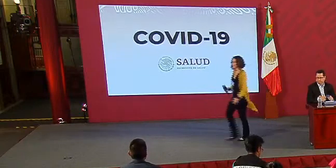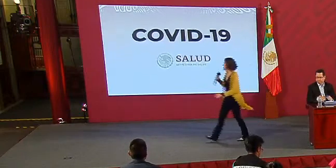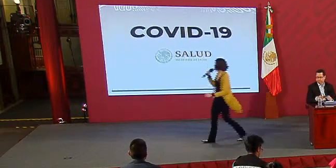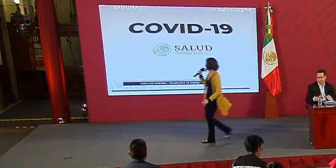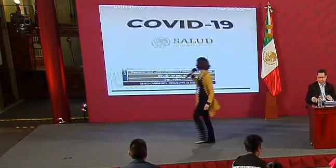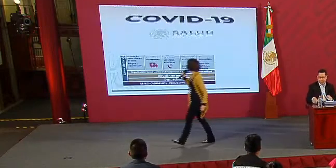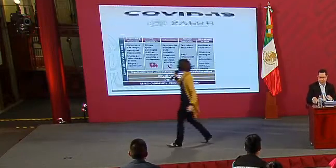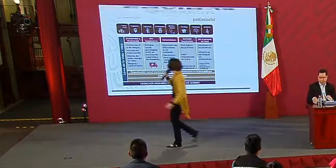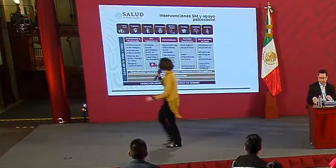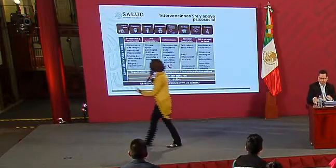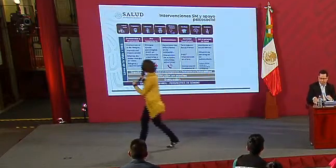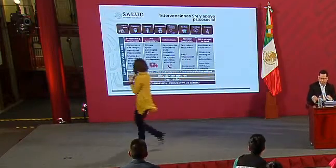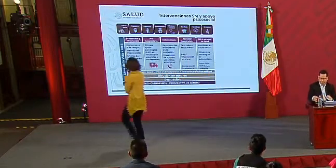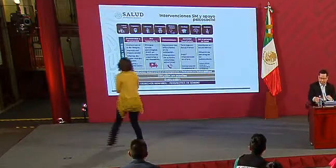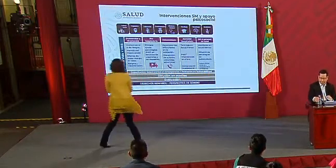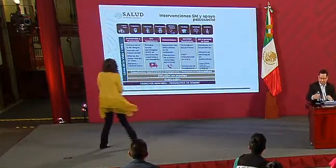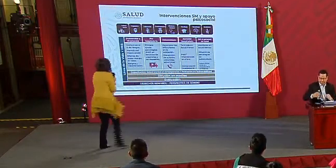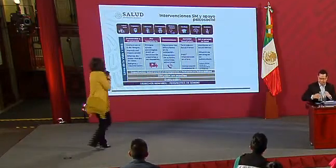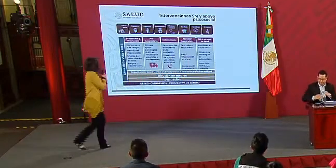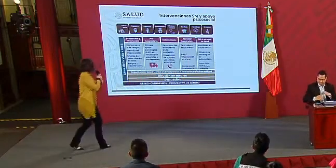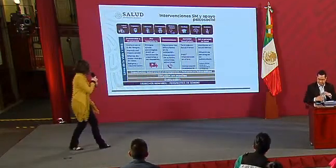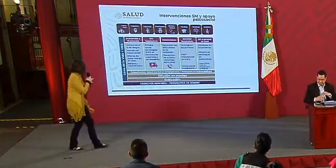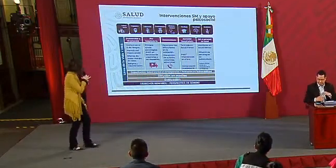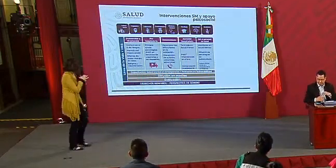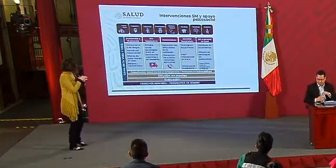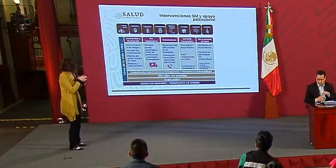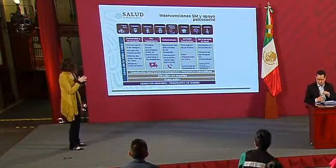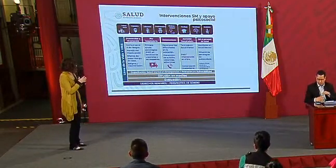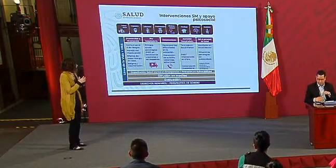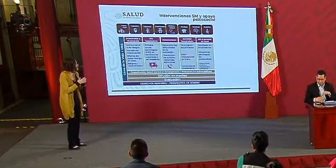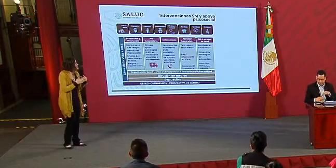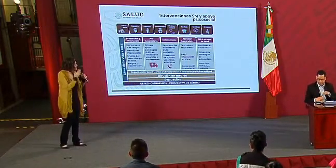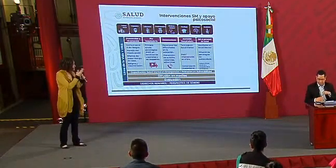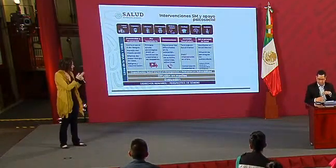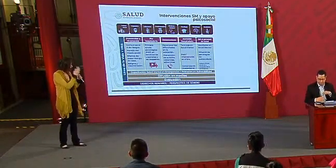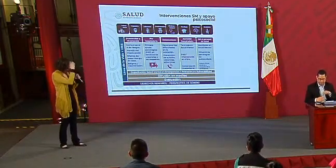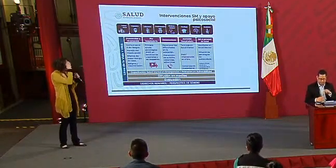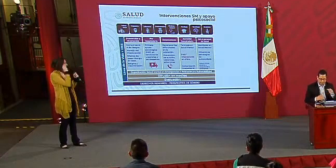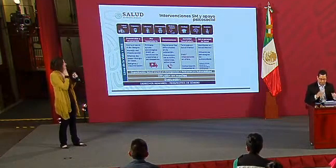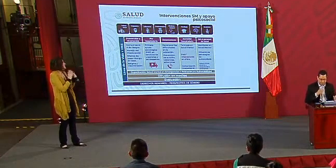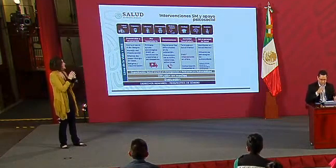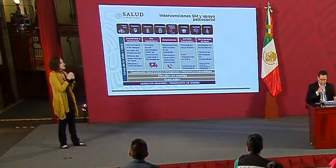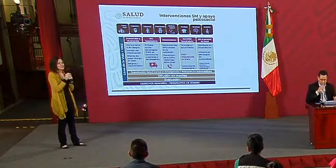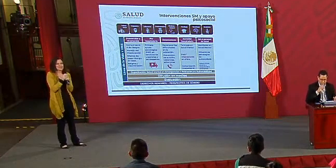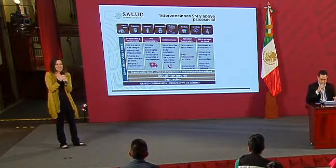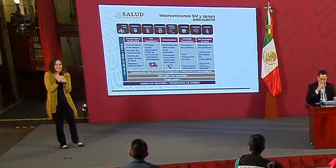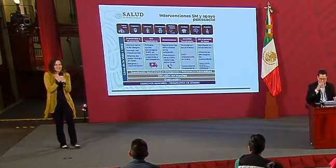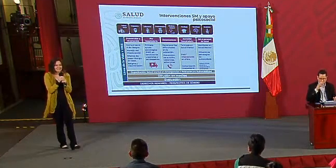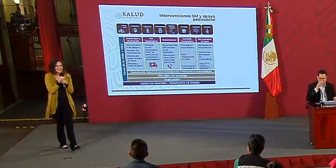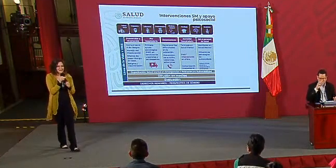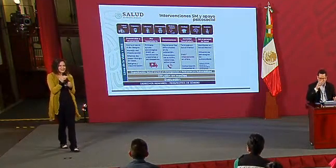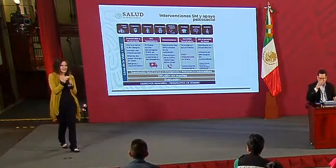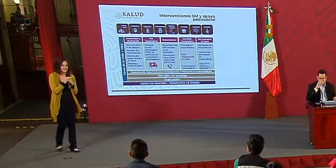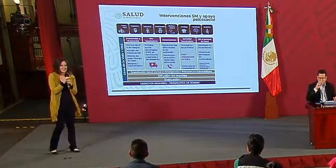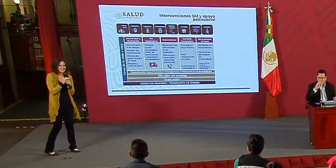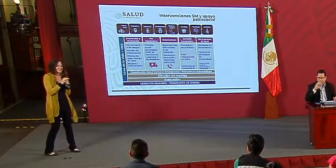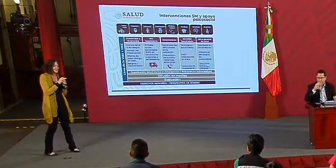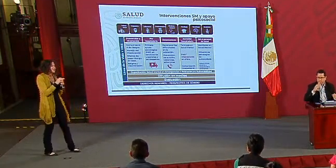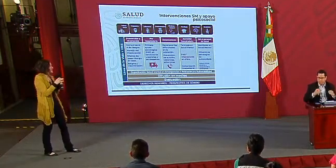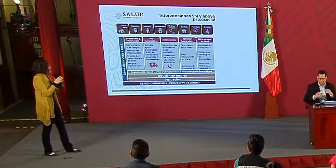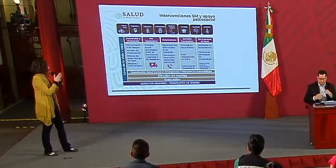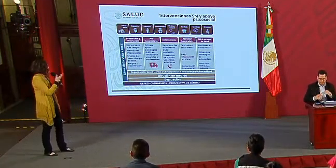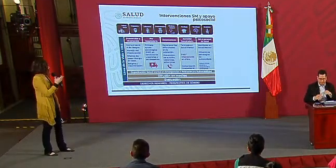Si me pasa la que sigue, por favor. Bueno, con su permiso, buenas noches a todas y a todos.